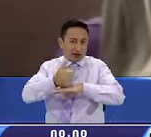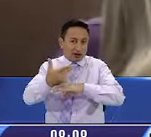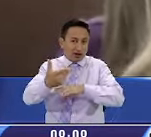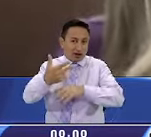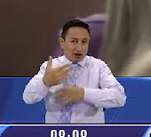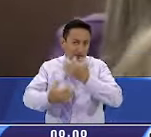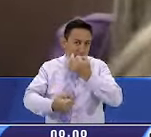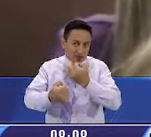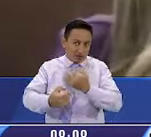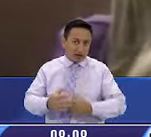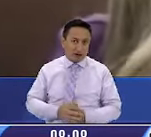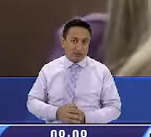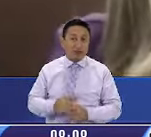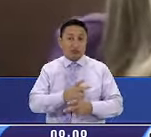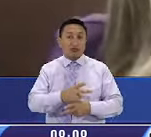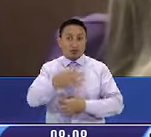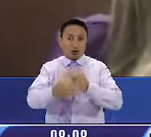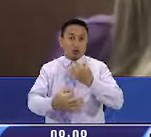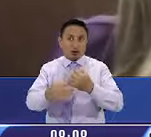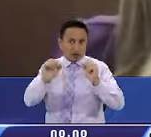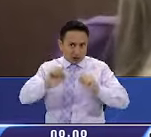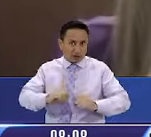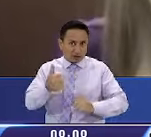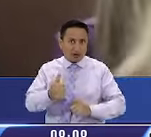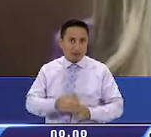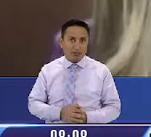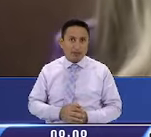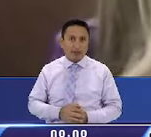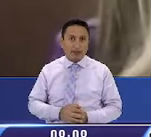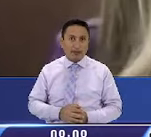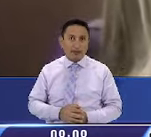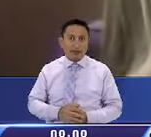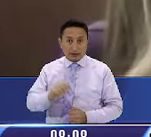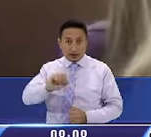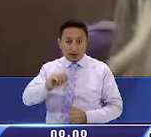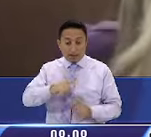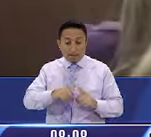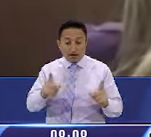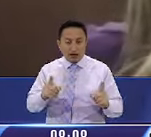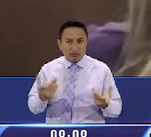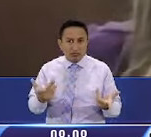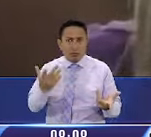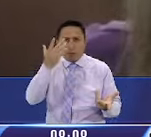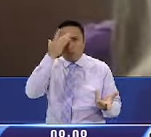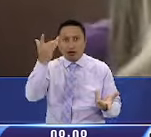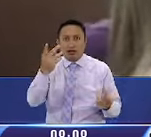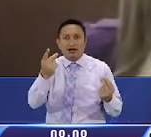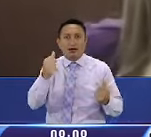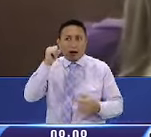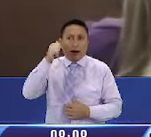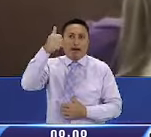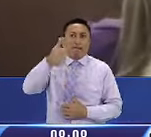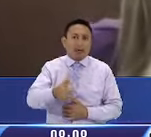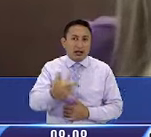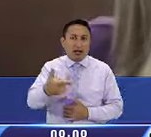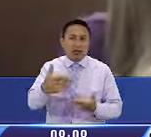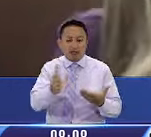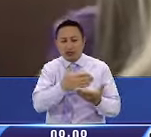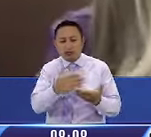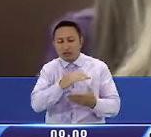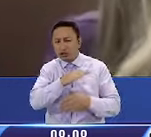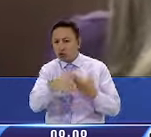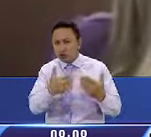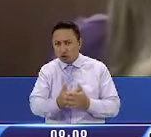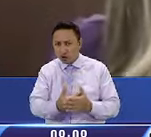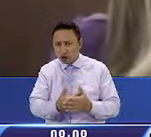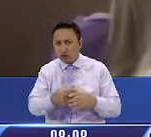un titular al frente del Consejo de la Judicatura. No digo que no, pero al menos hasta el día de mañana para poder revisar bien y para poder también